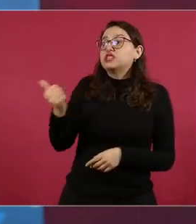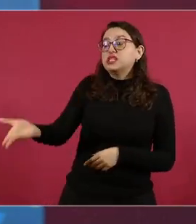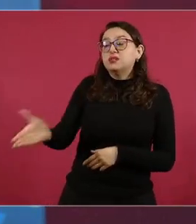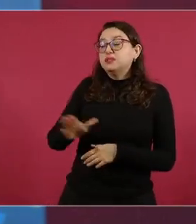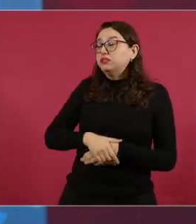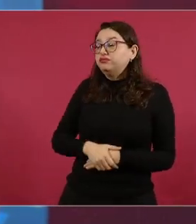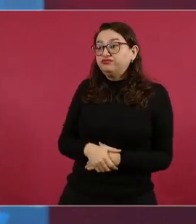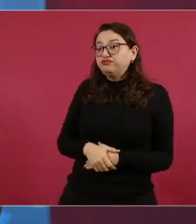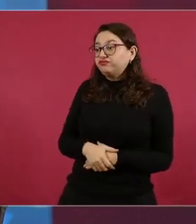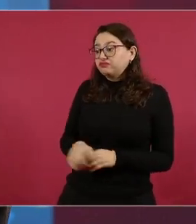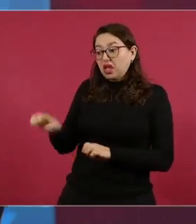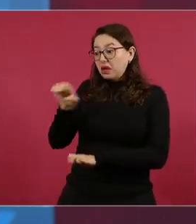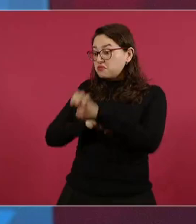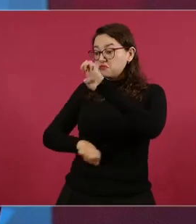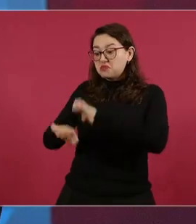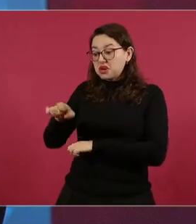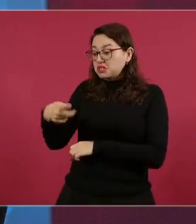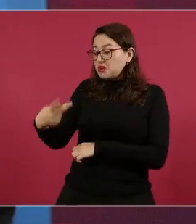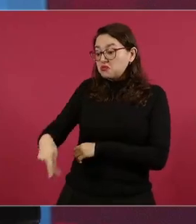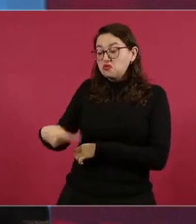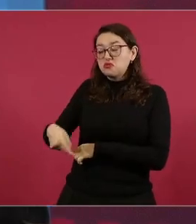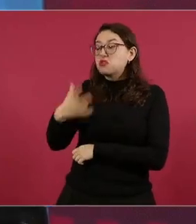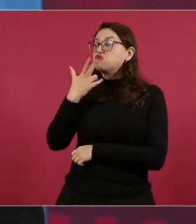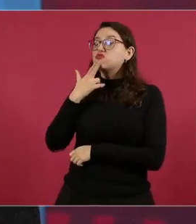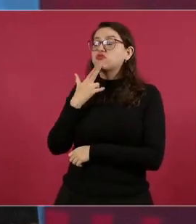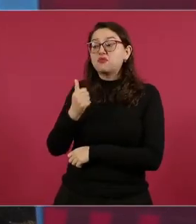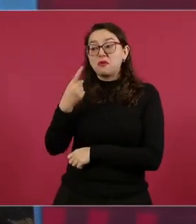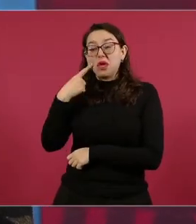teléfono porque fallaba muchísimo,